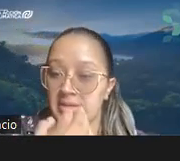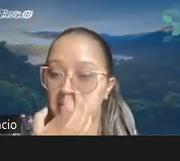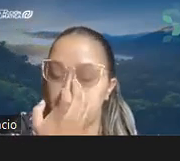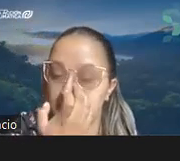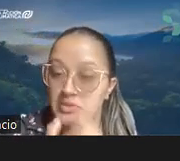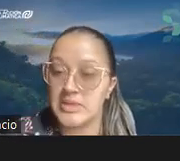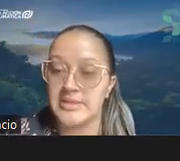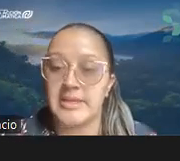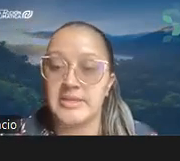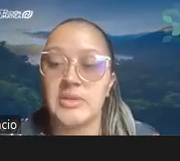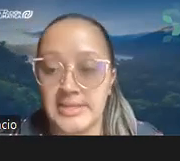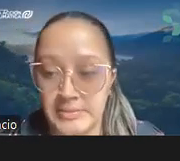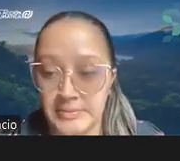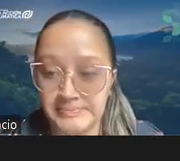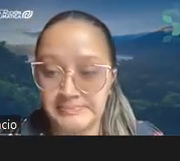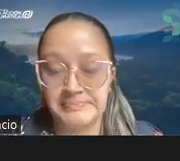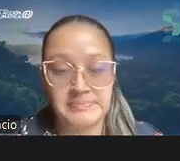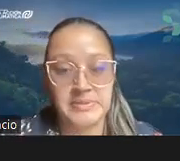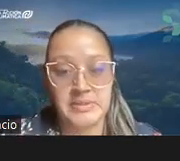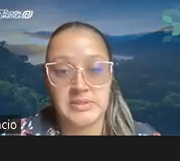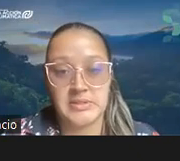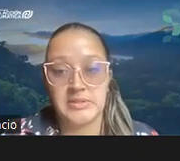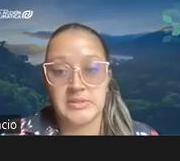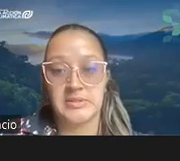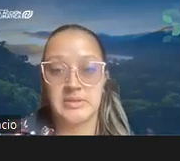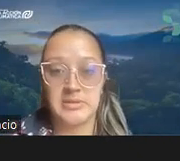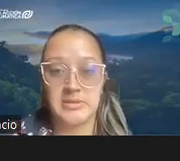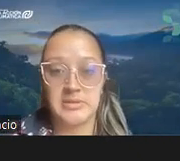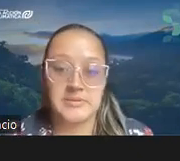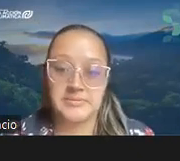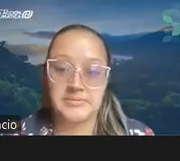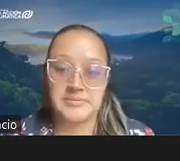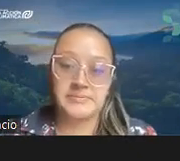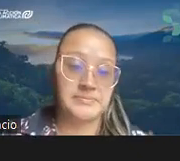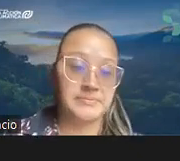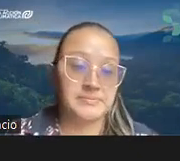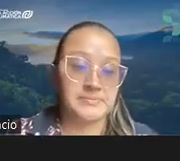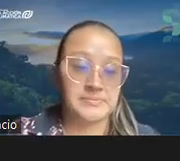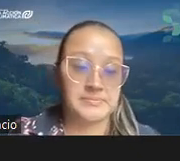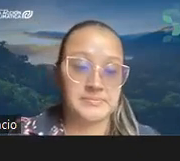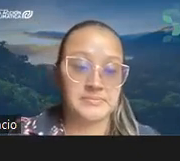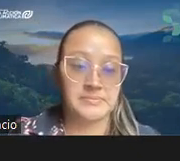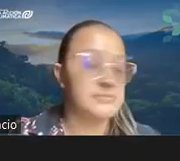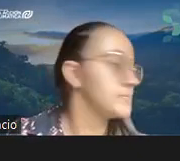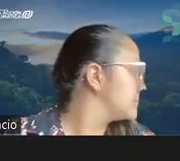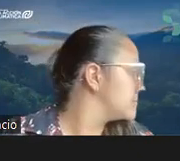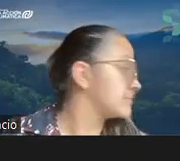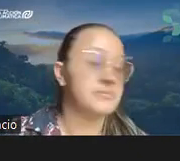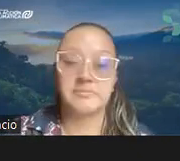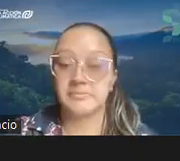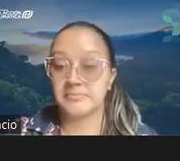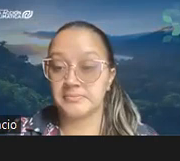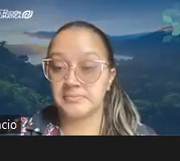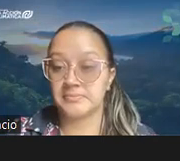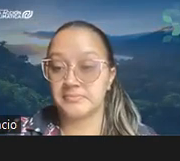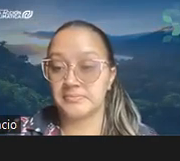Costa Rica, beneficios de interés colectivo. Sí, bueno, en el caso de normativa es un componente que siempre está